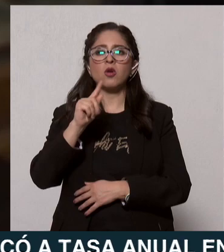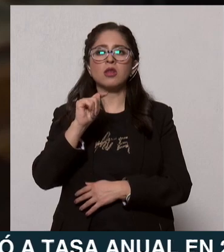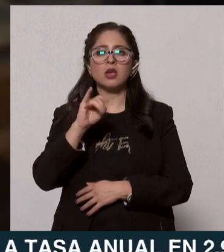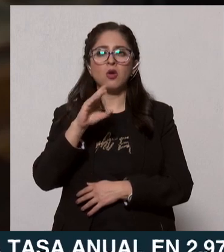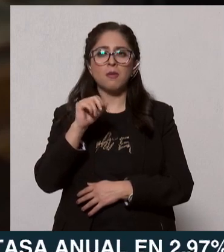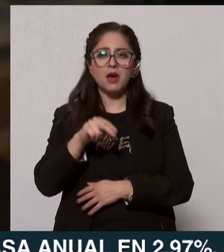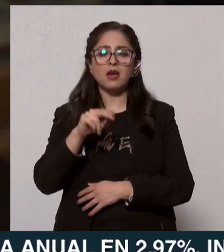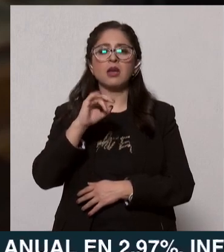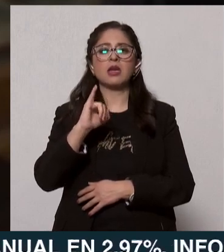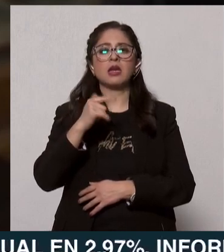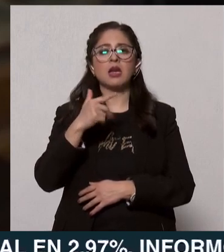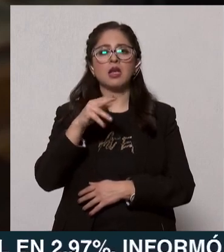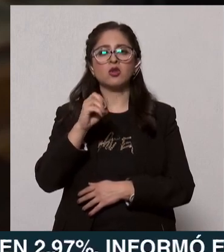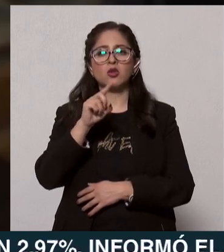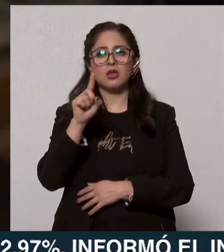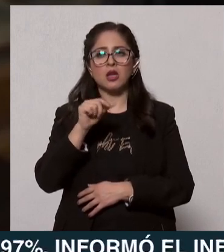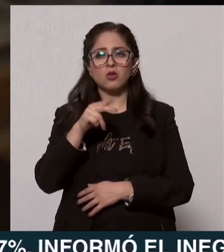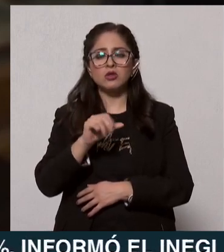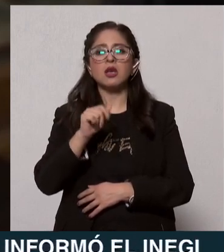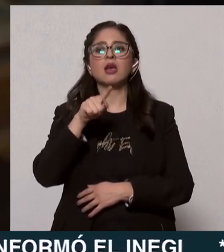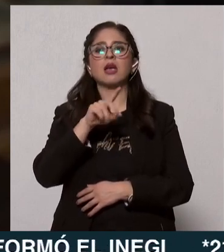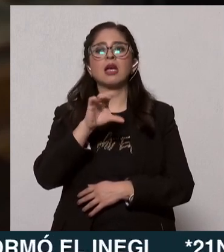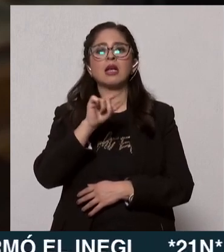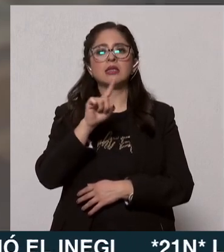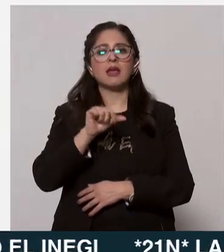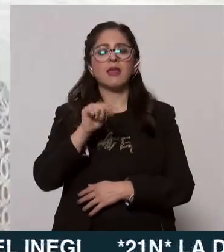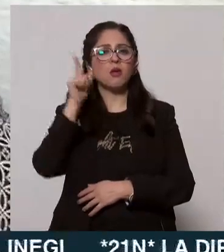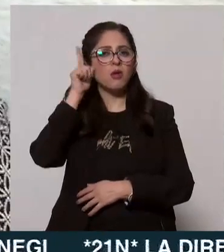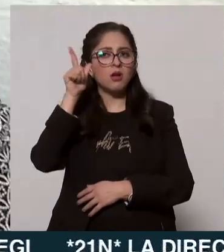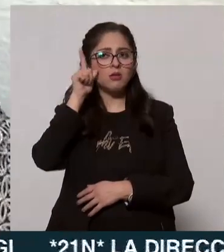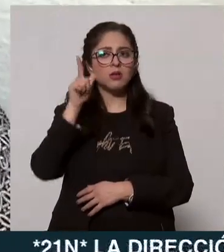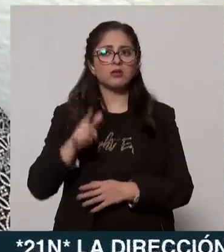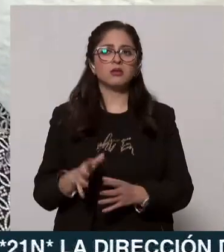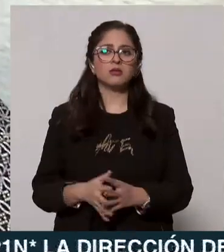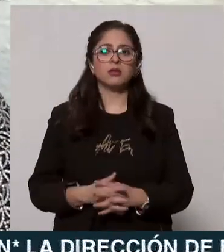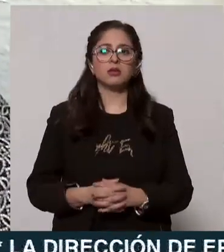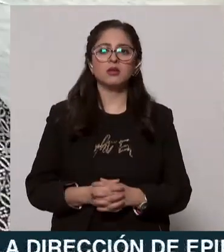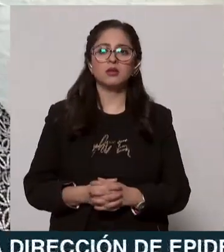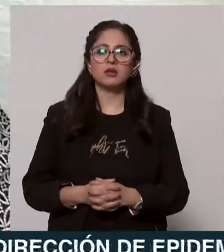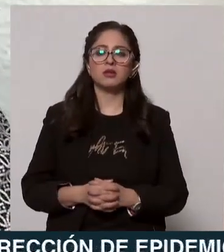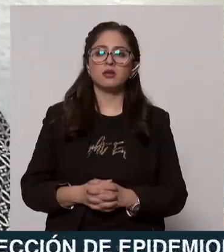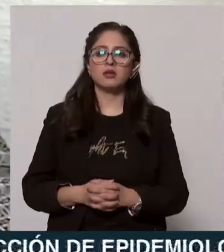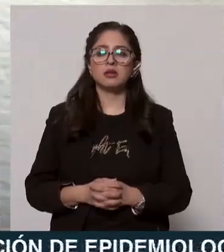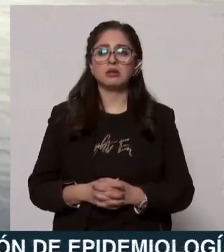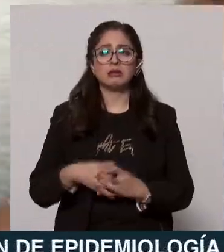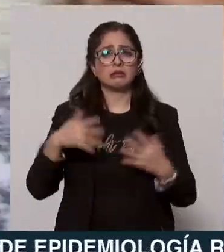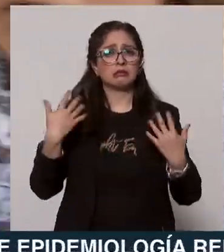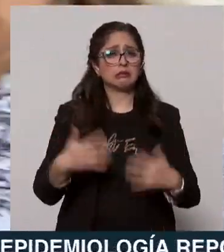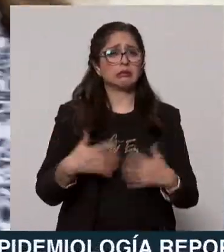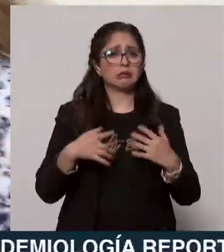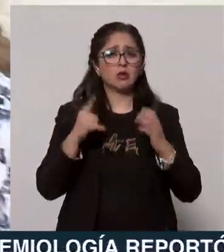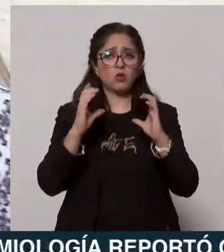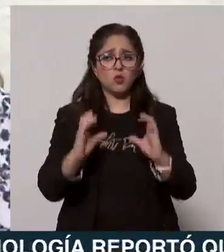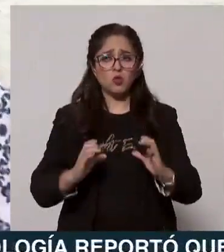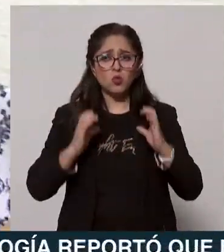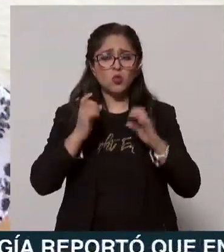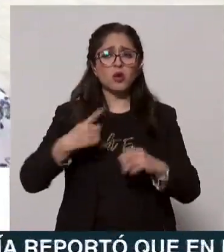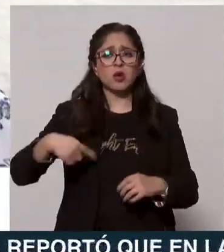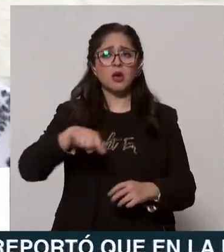Ticomán, Ignacio Zaragoza y Calzada de Guadalupe. Ahí es por seguridad también de los peatones, de los que vienen